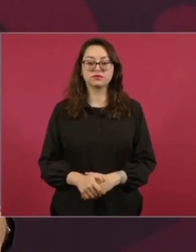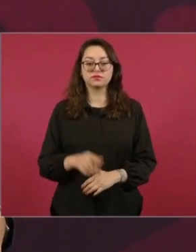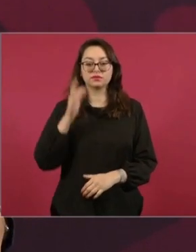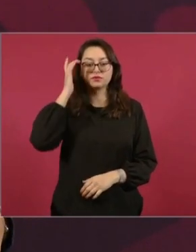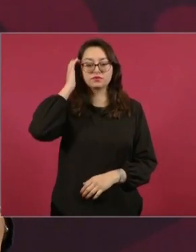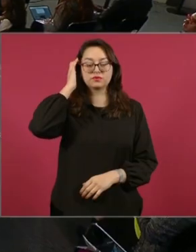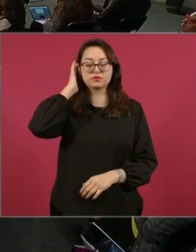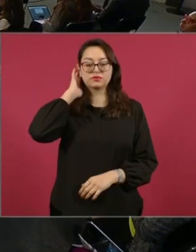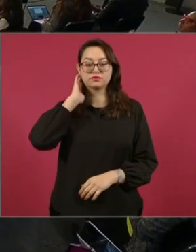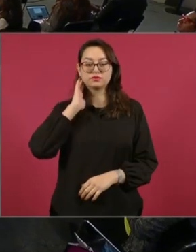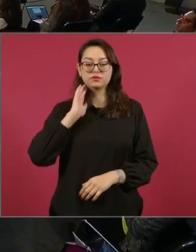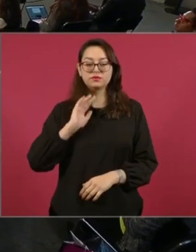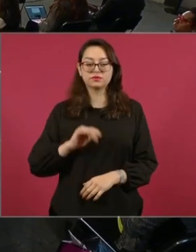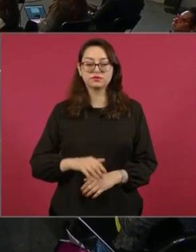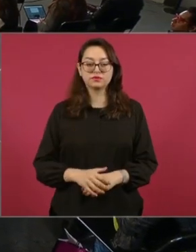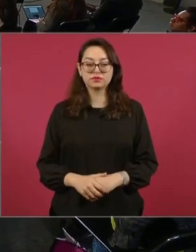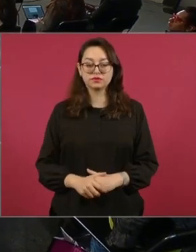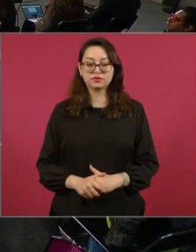Sí.